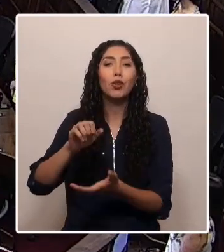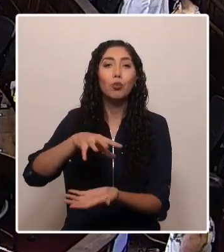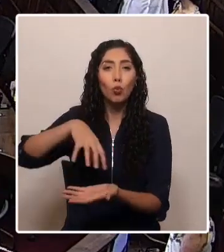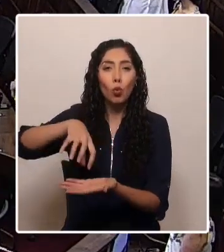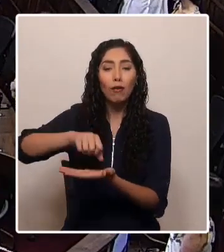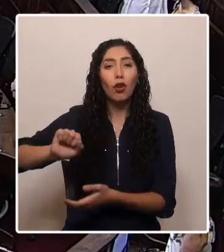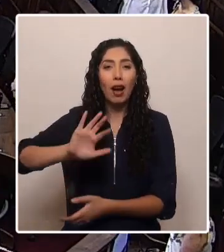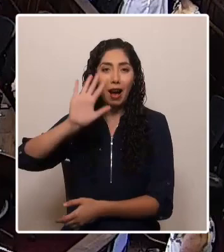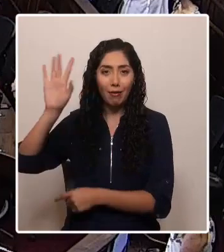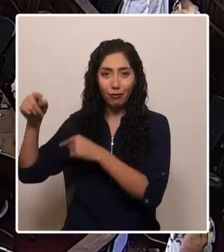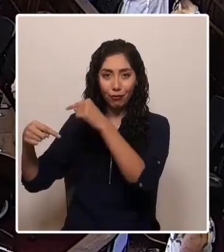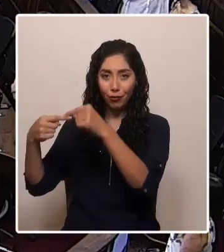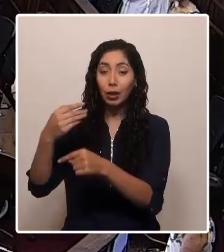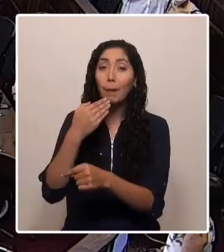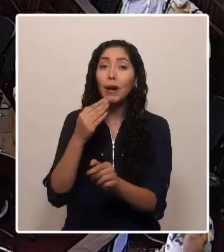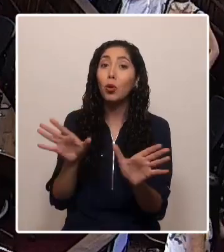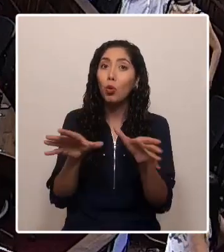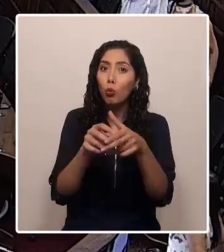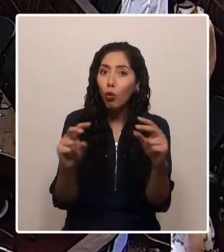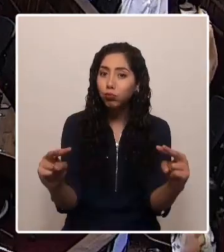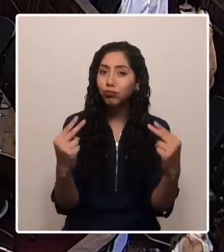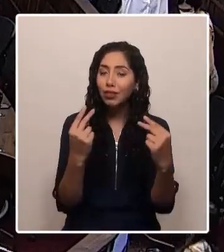de YouTube. Pueden tomar asiento.